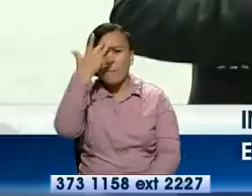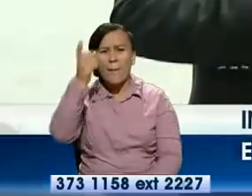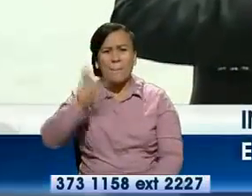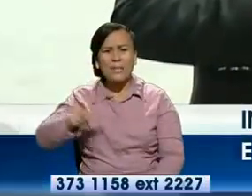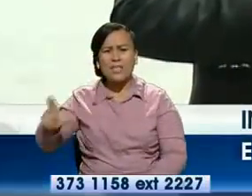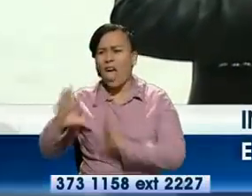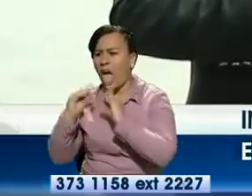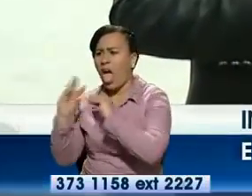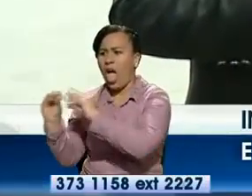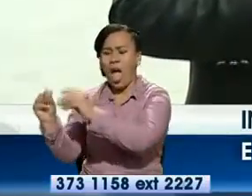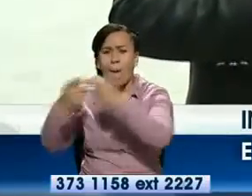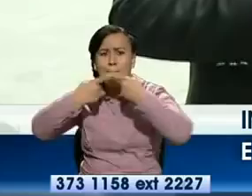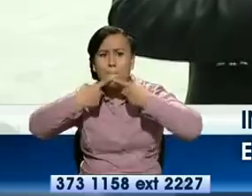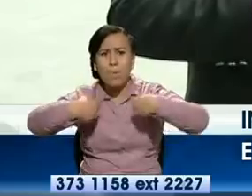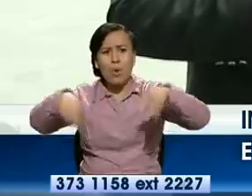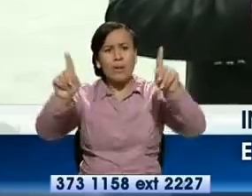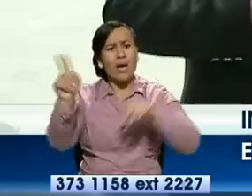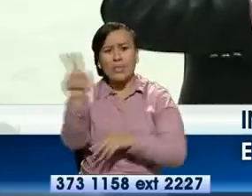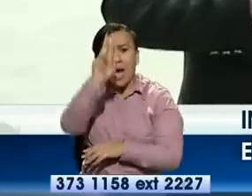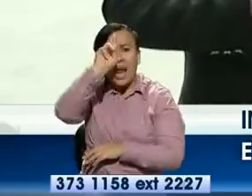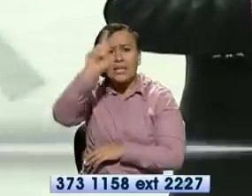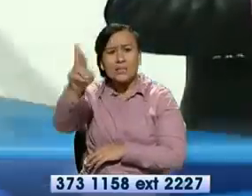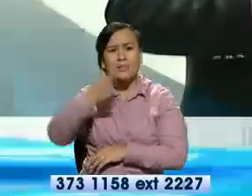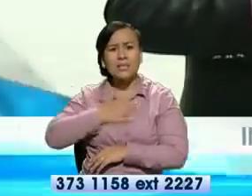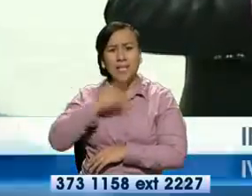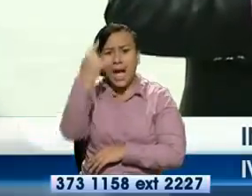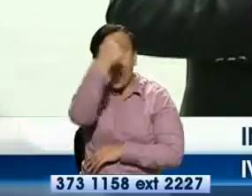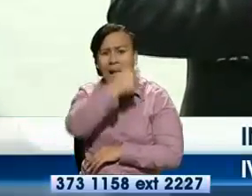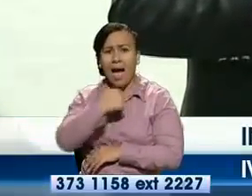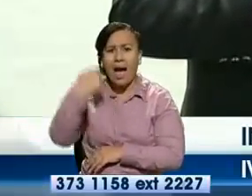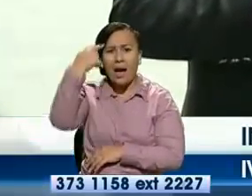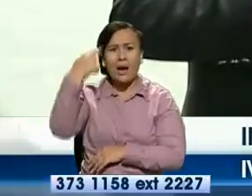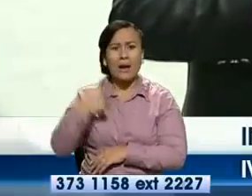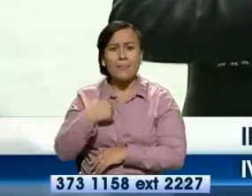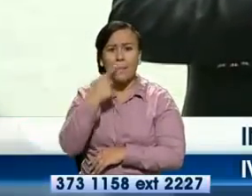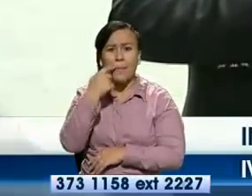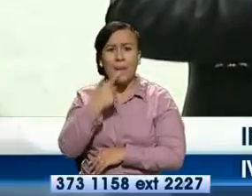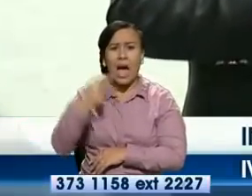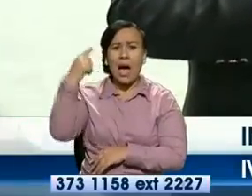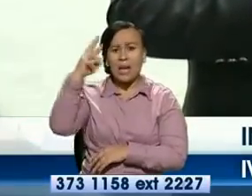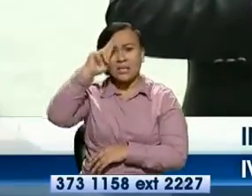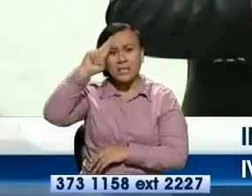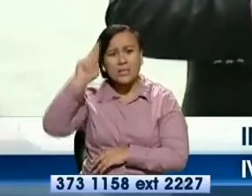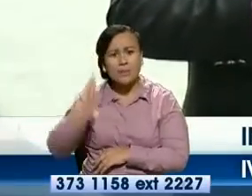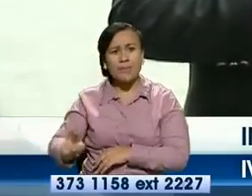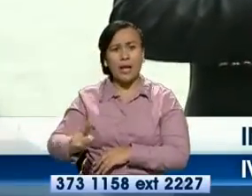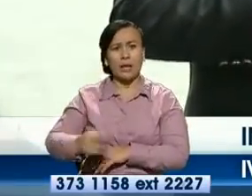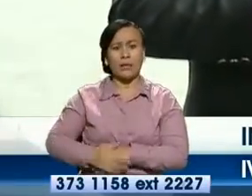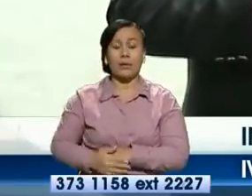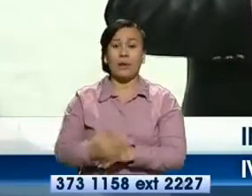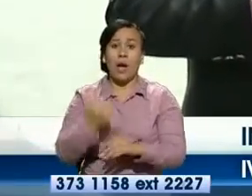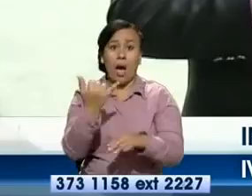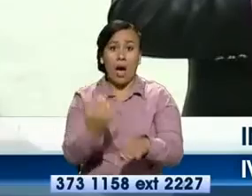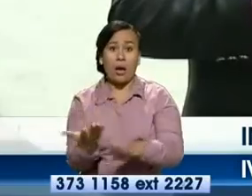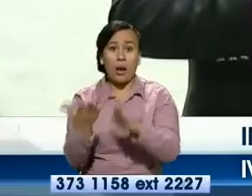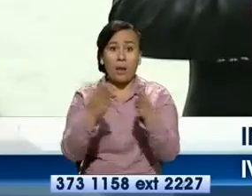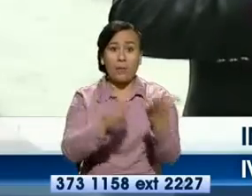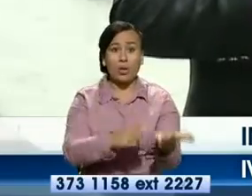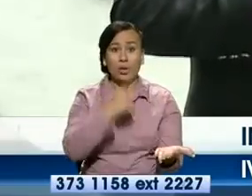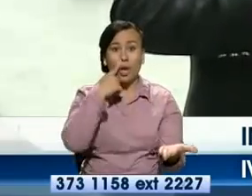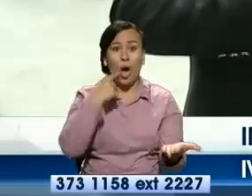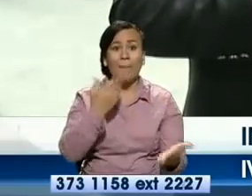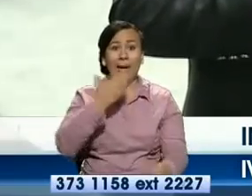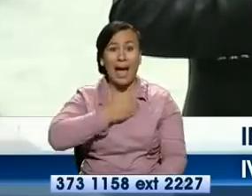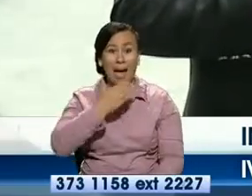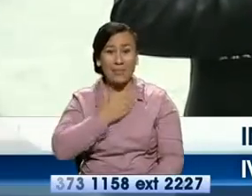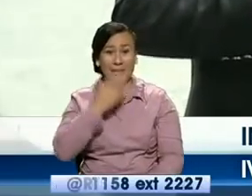que está en marcha ya un proceso de investigación para determinar por dónde se filtró el video del crimen del señor taxista que se hizo viral